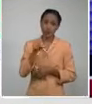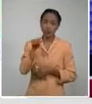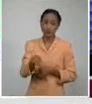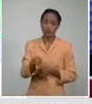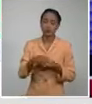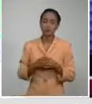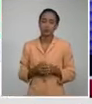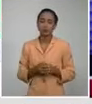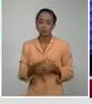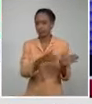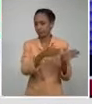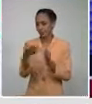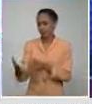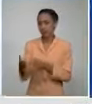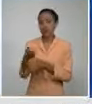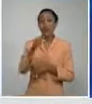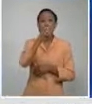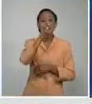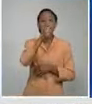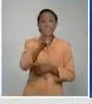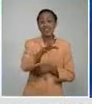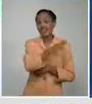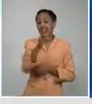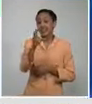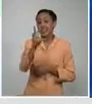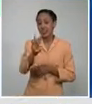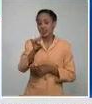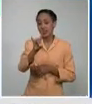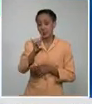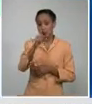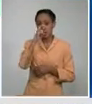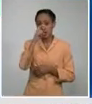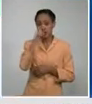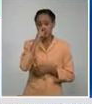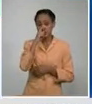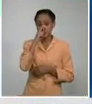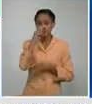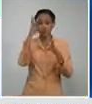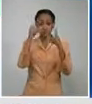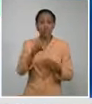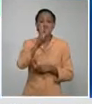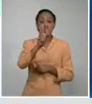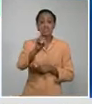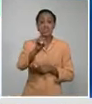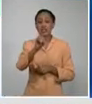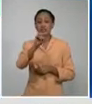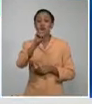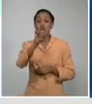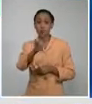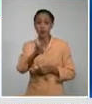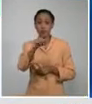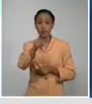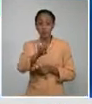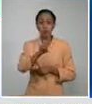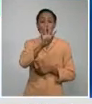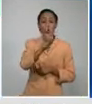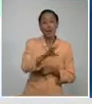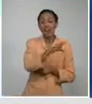de 20 a 39 años de edad, 303 personas en el día de ayer. En el de 40 a